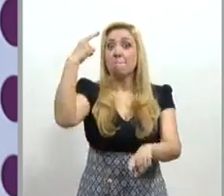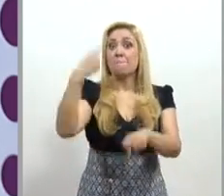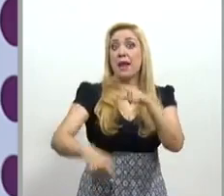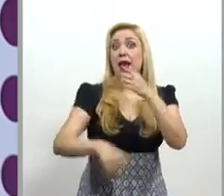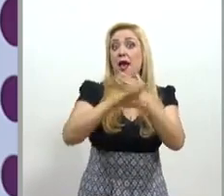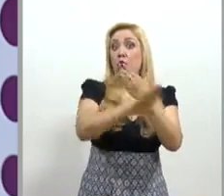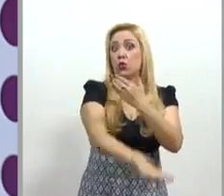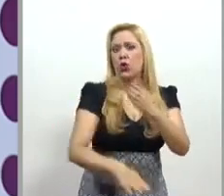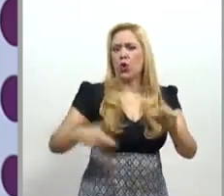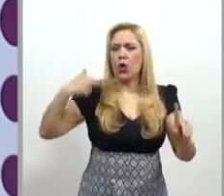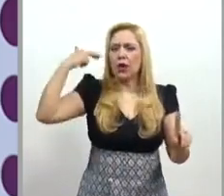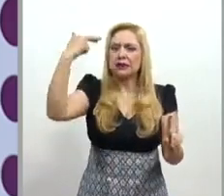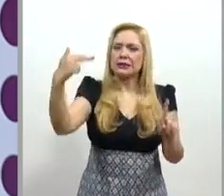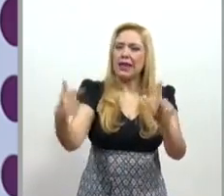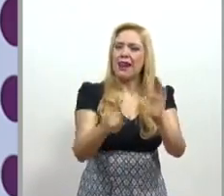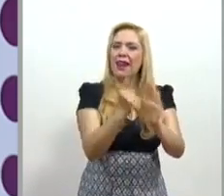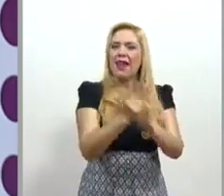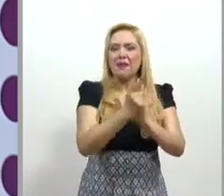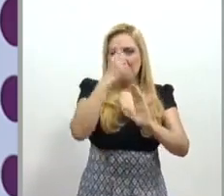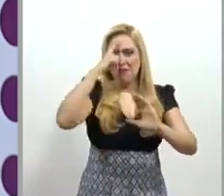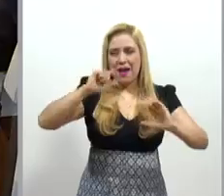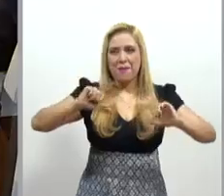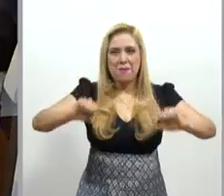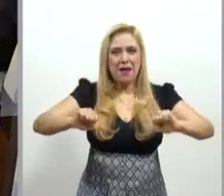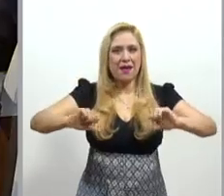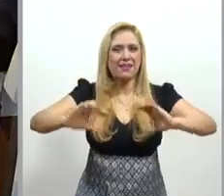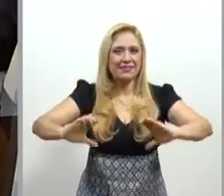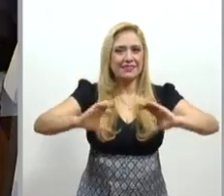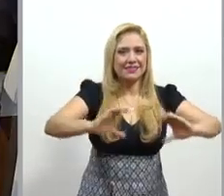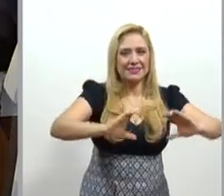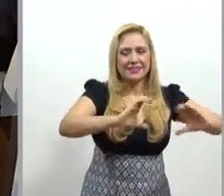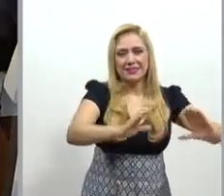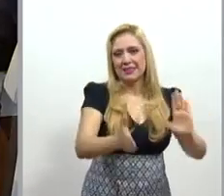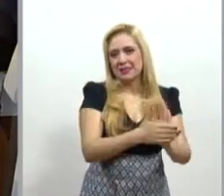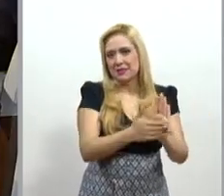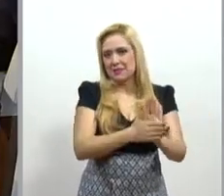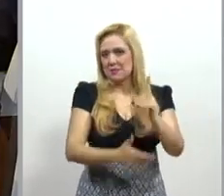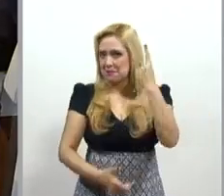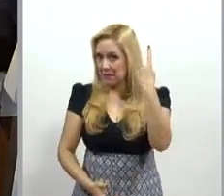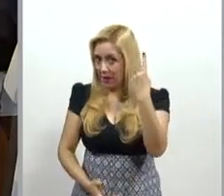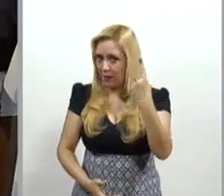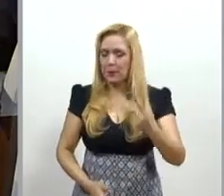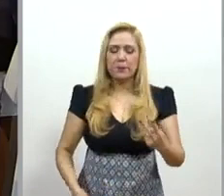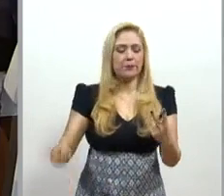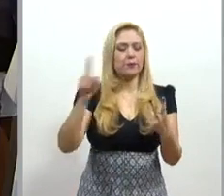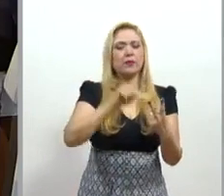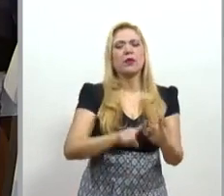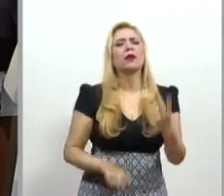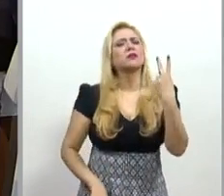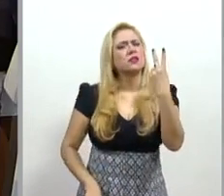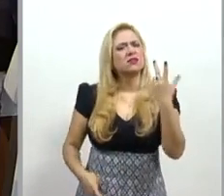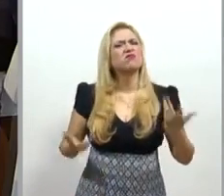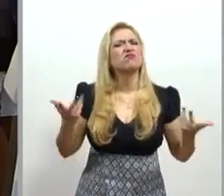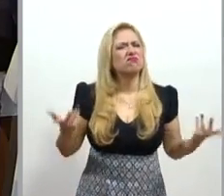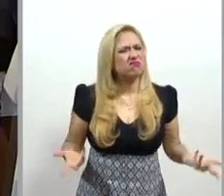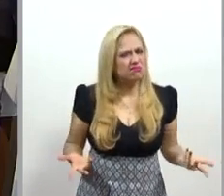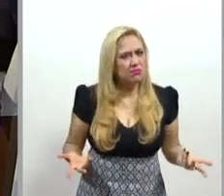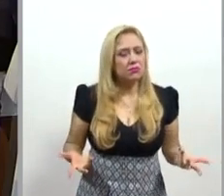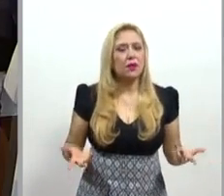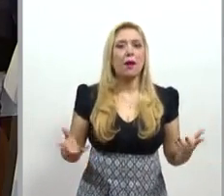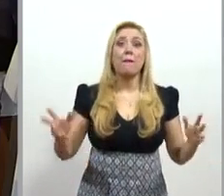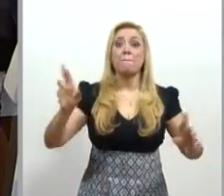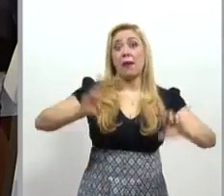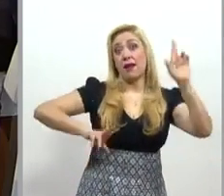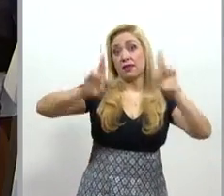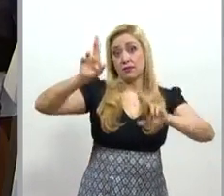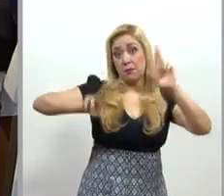angular para poder, digamos, darle efectividad como tal a este derecho. Otro de los principios importantes, por ejemplo, es el principio de